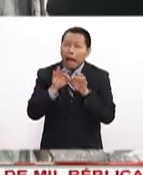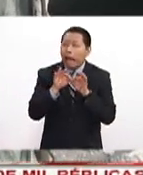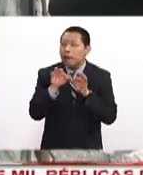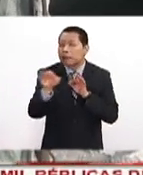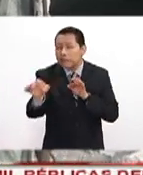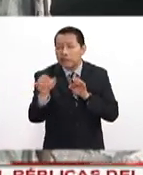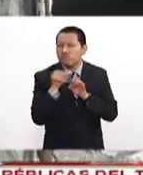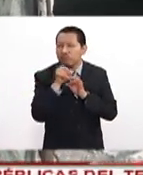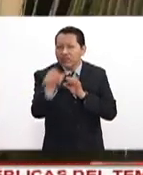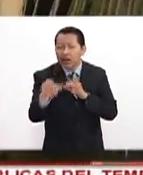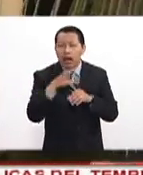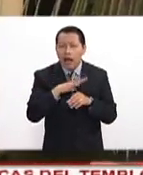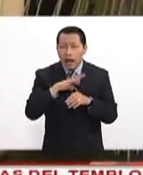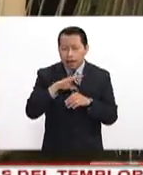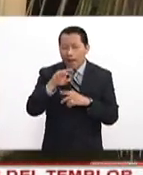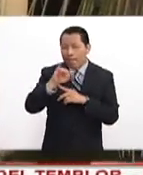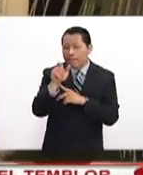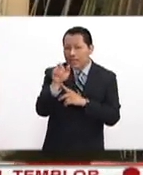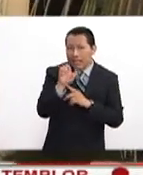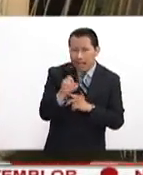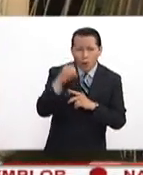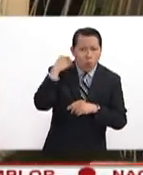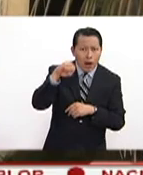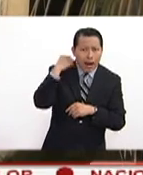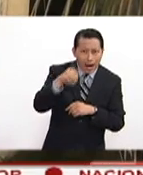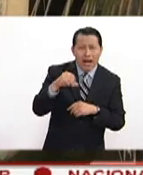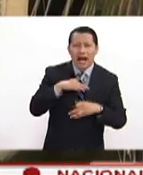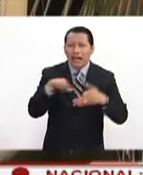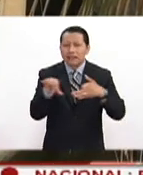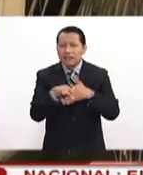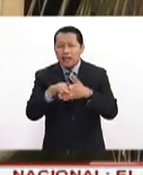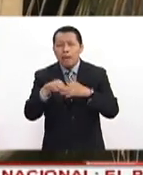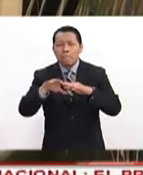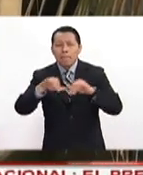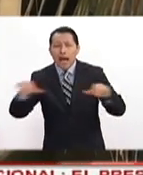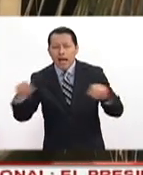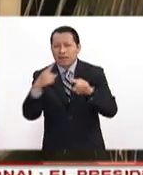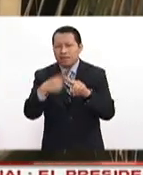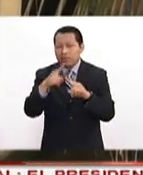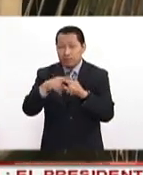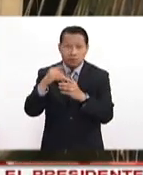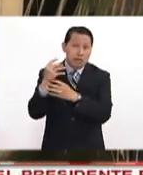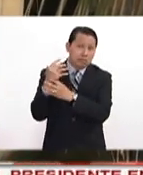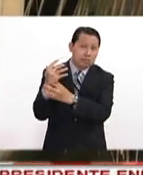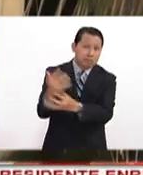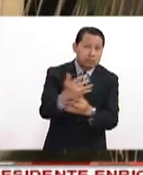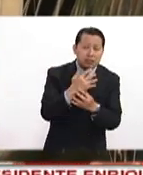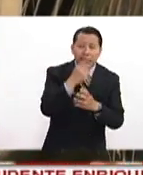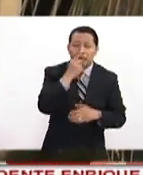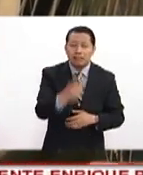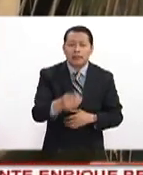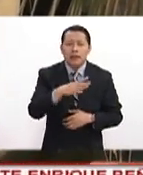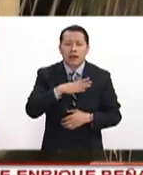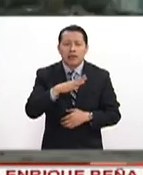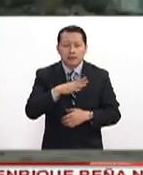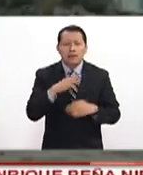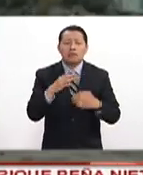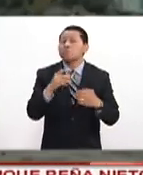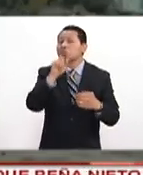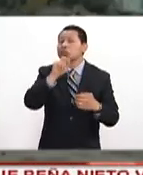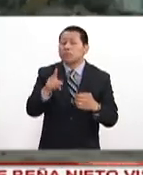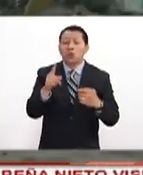Mije, de la Sierra Norte de Oaxaca, de la costa oaxaqueña, que también han manifestado que existieron algunos